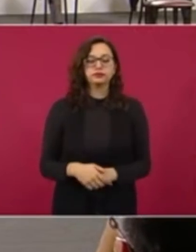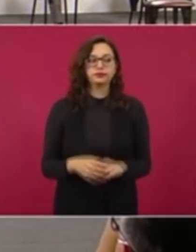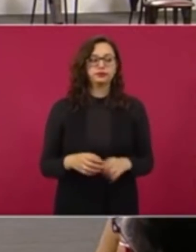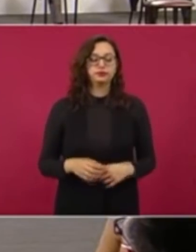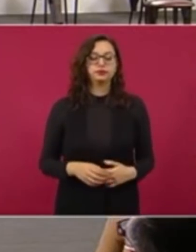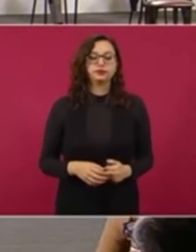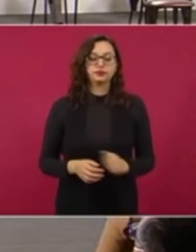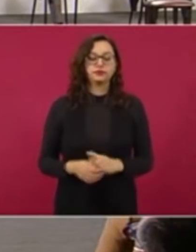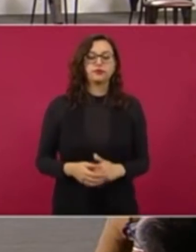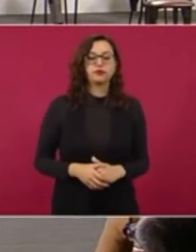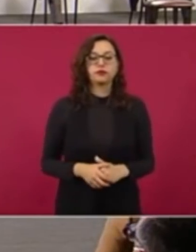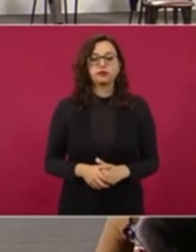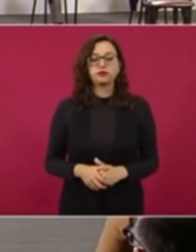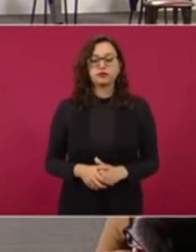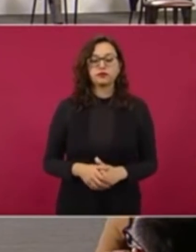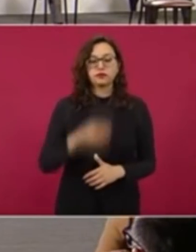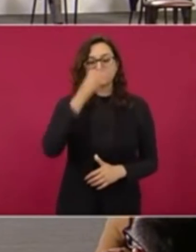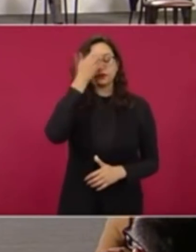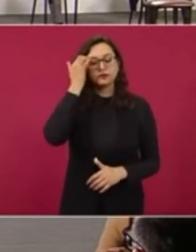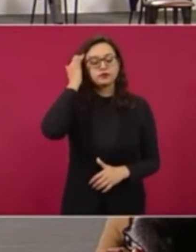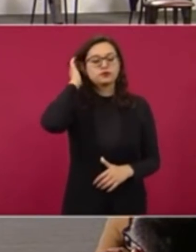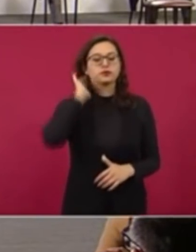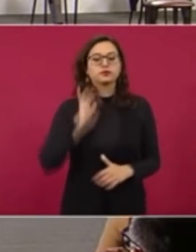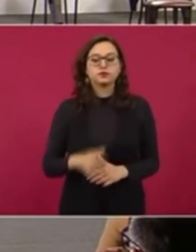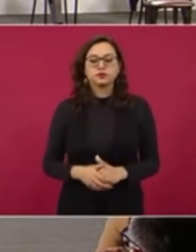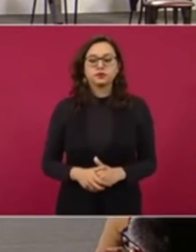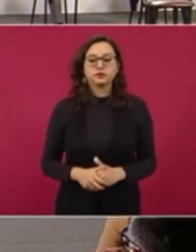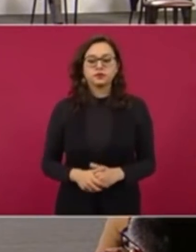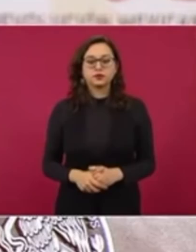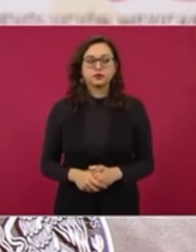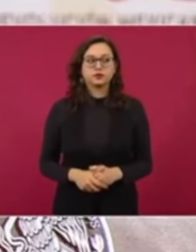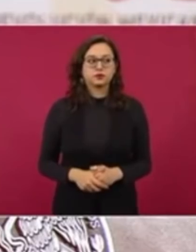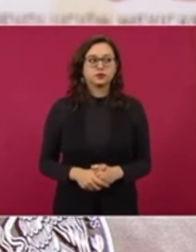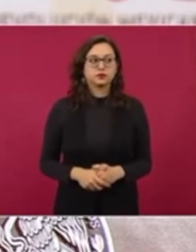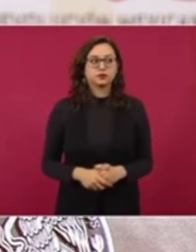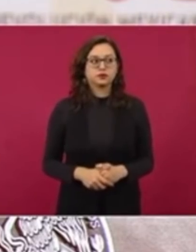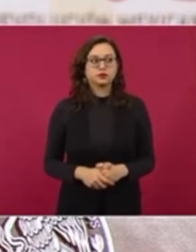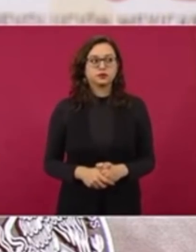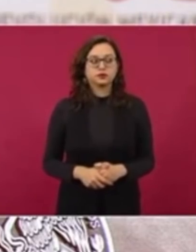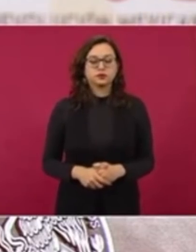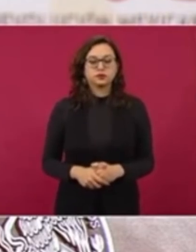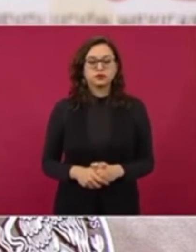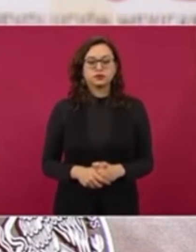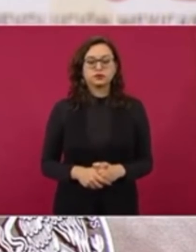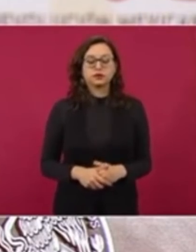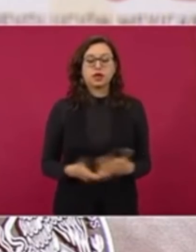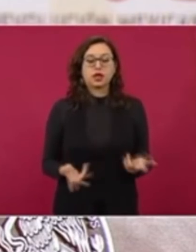Para el caso de las incorporaciones de las pensiones, fundamentalmente, que es el programa más grande,